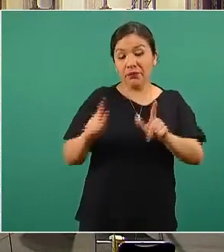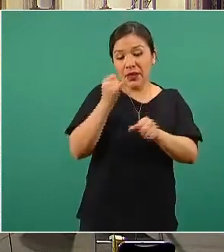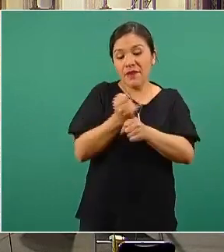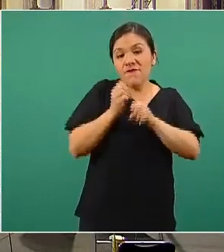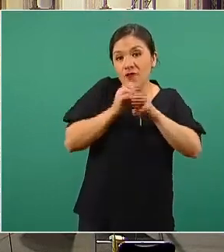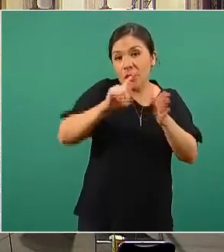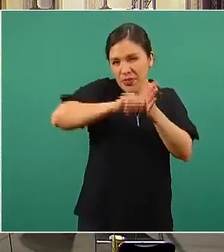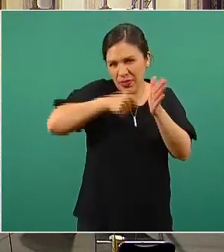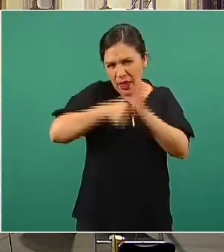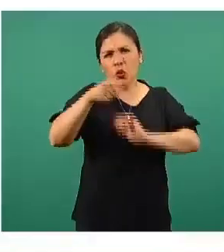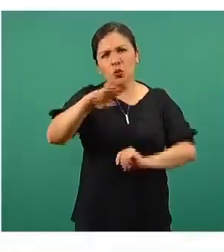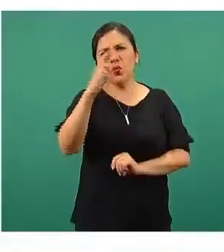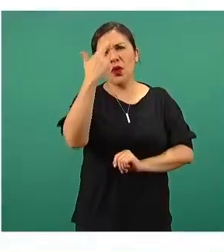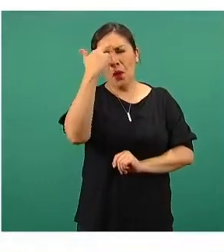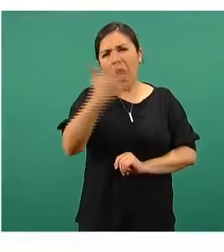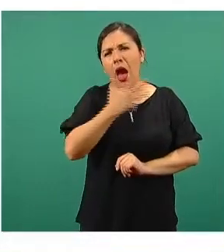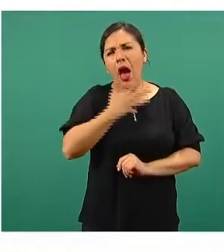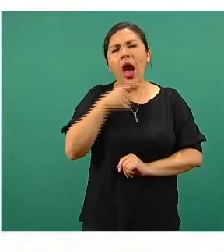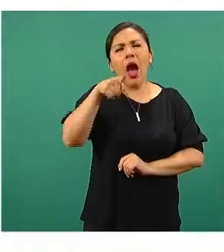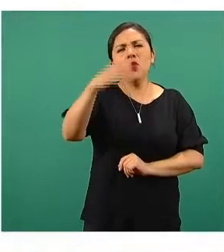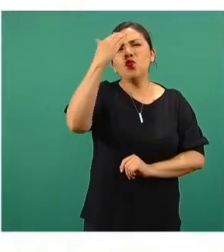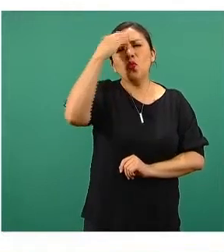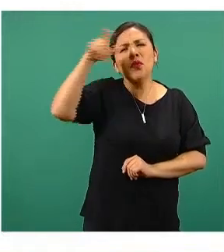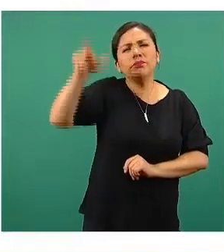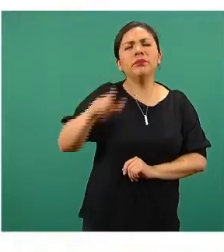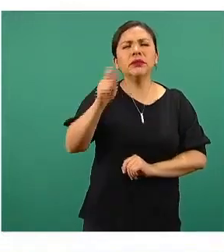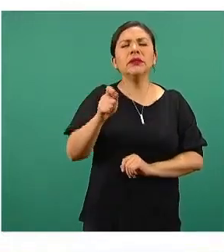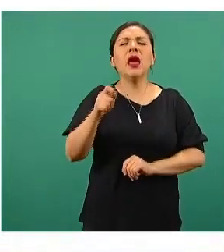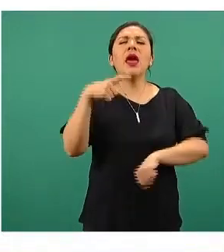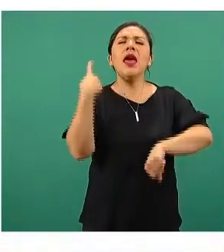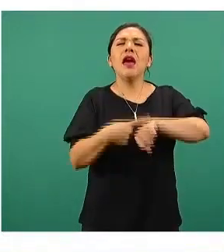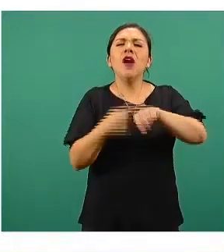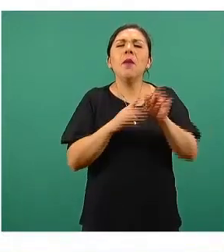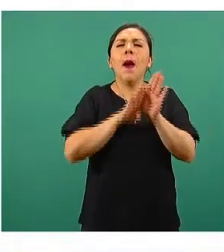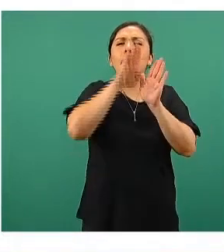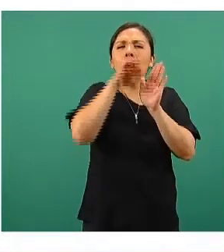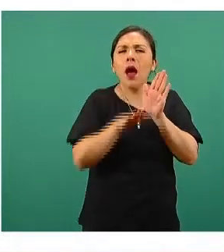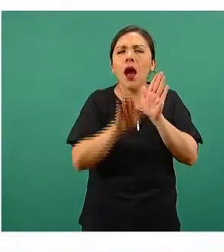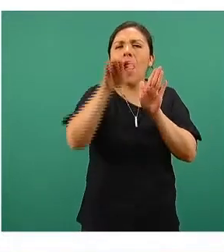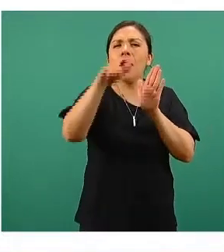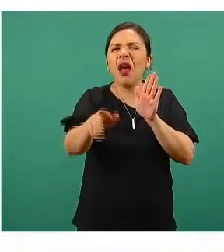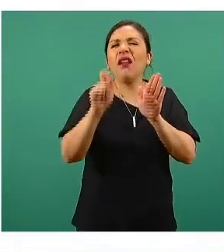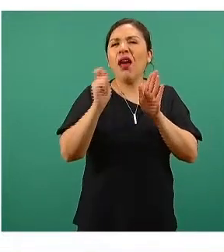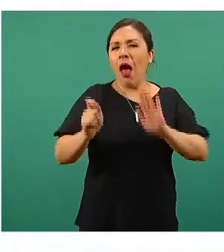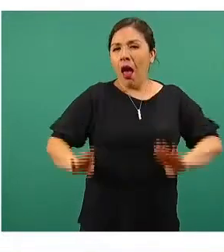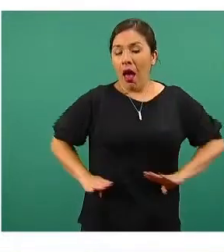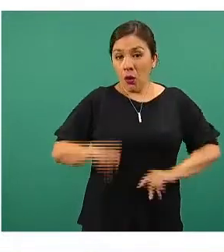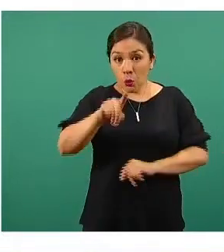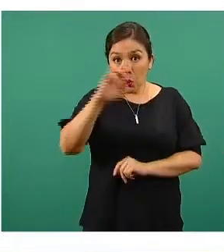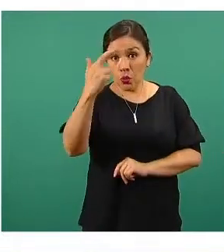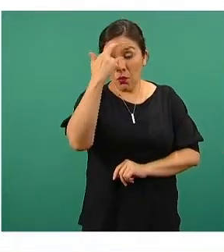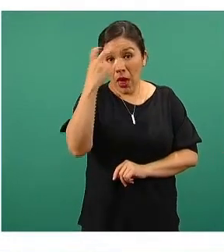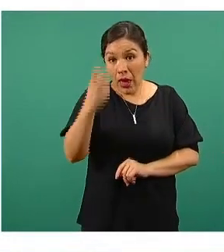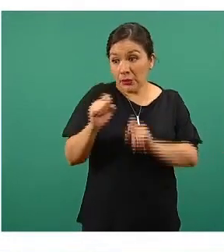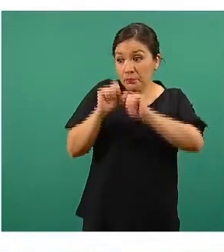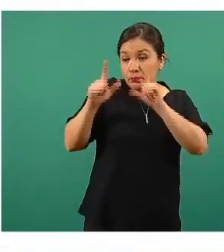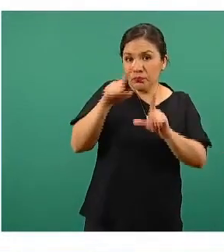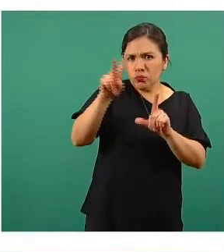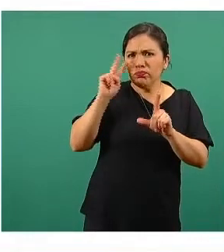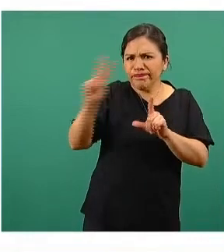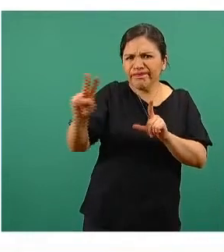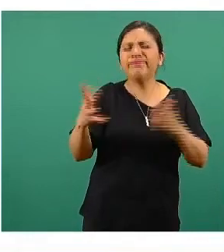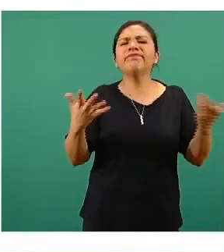técnico, como recuerdan, tenemos lo que conocemos como curvas epidémicas. Hay que recordar que en esta lámina